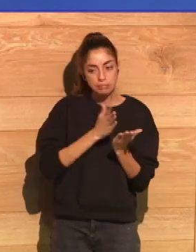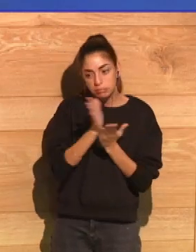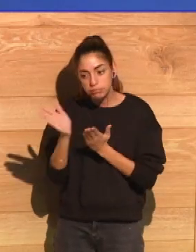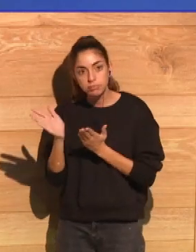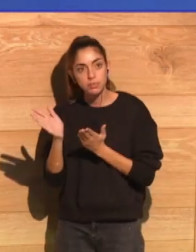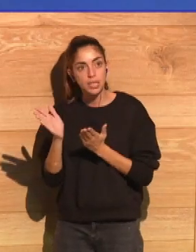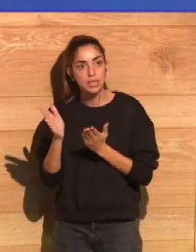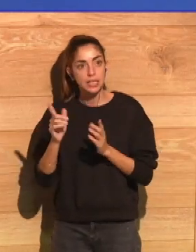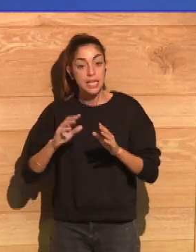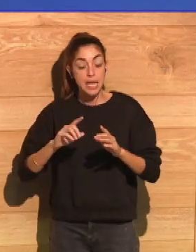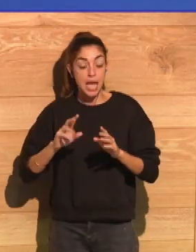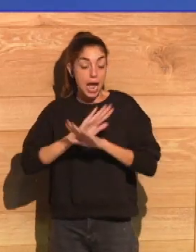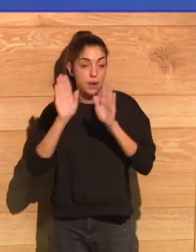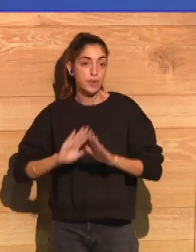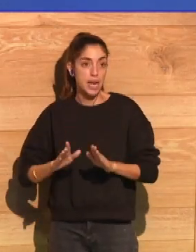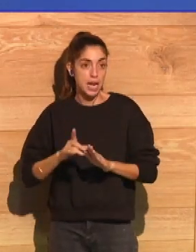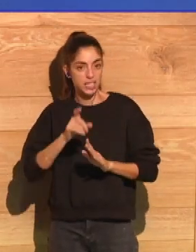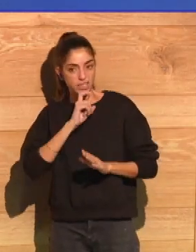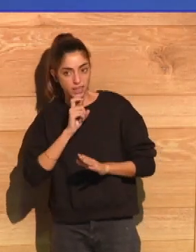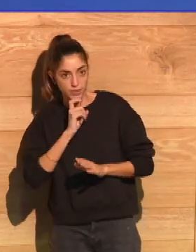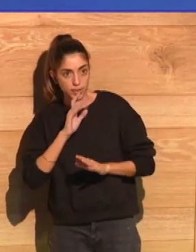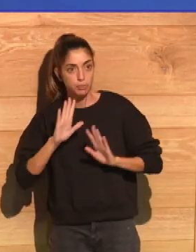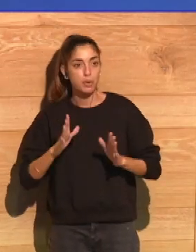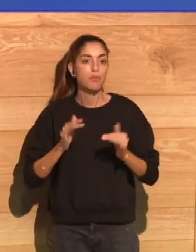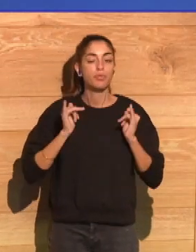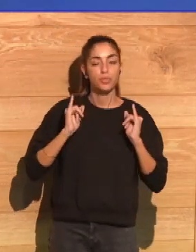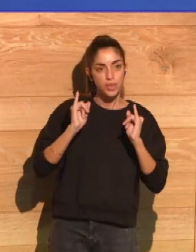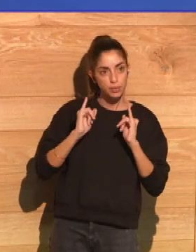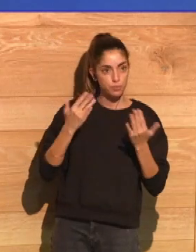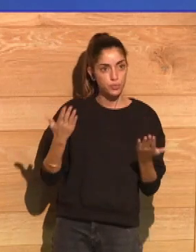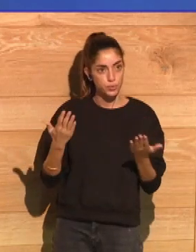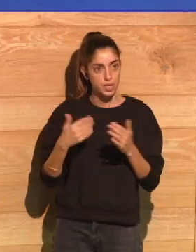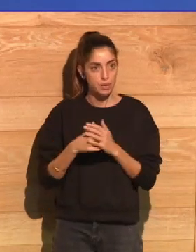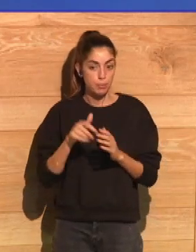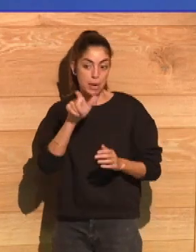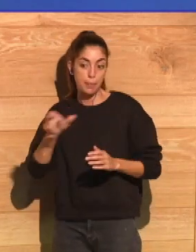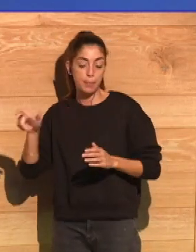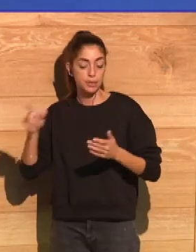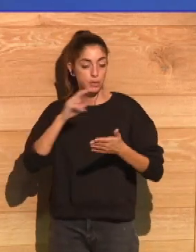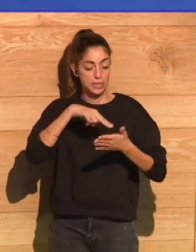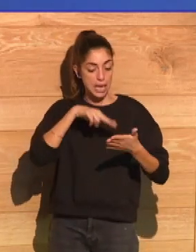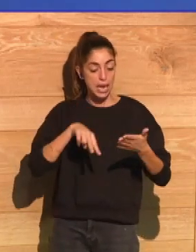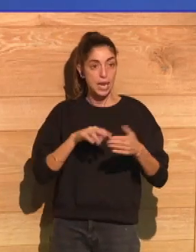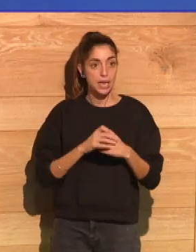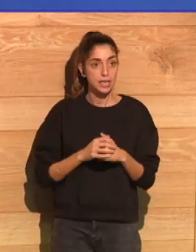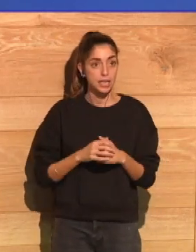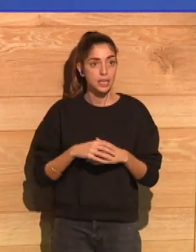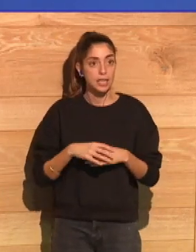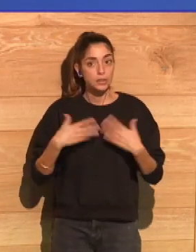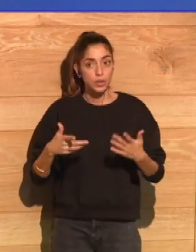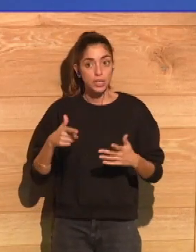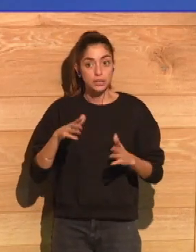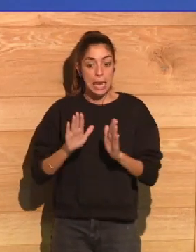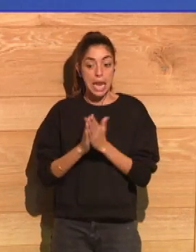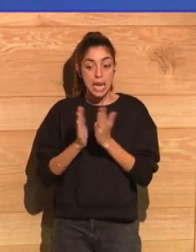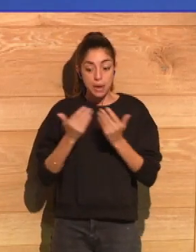desviaciones, y se vuelve muy complejo. Gozoso para los lectores. Cuéntanos a todos un poco cómo empezó, cómo nació este libro y cómo